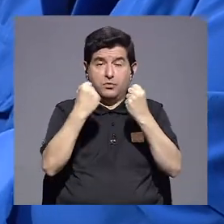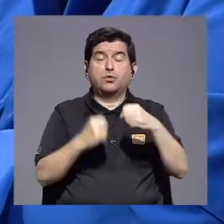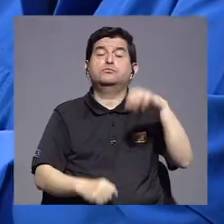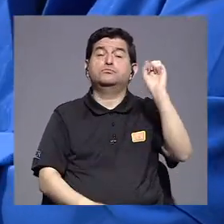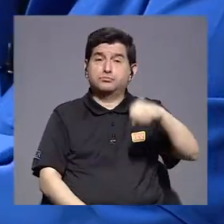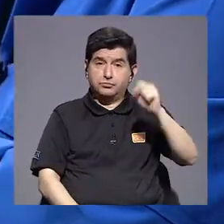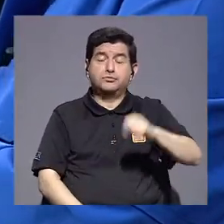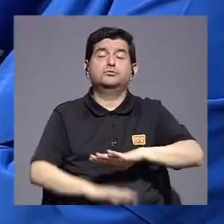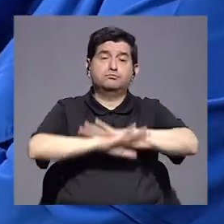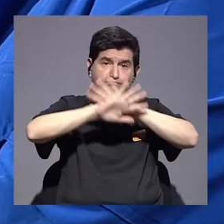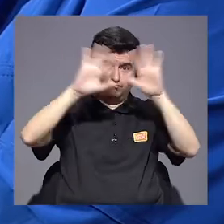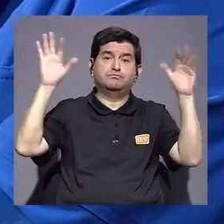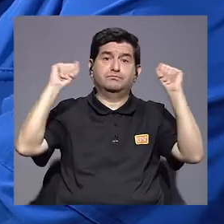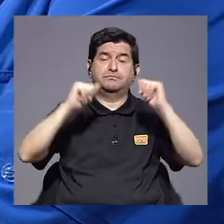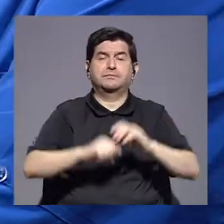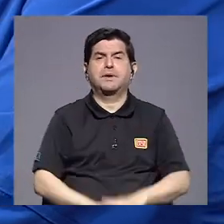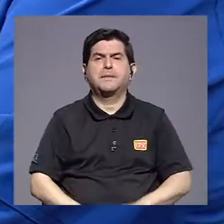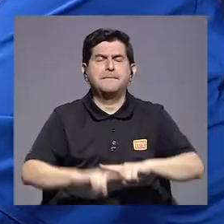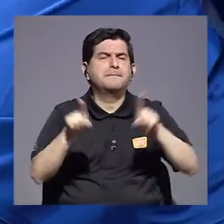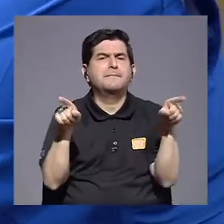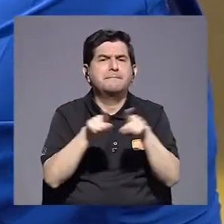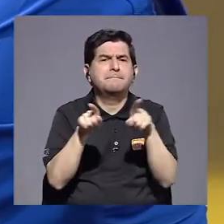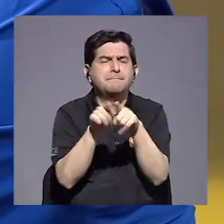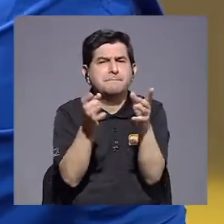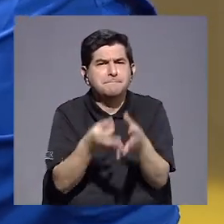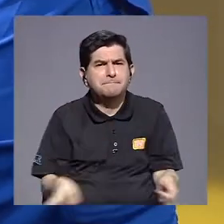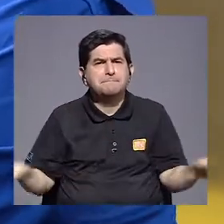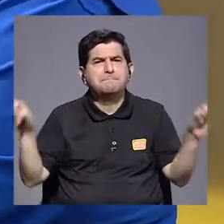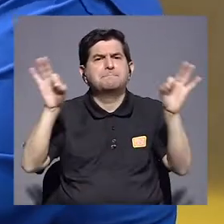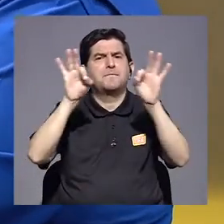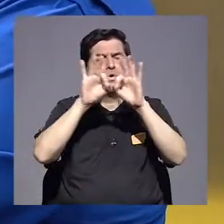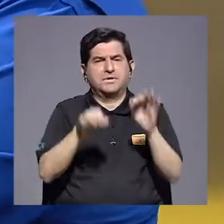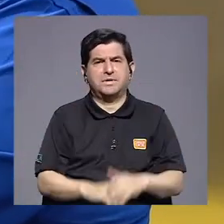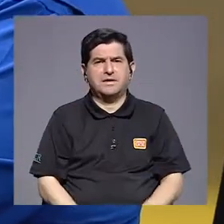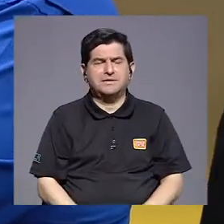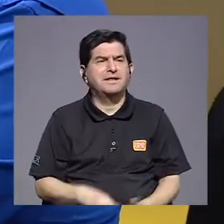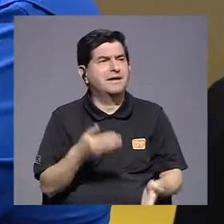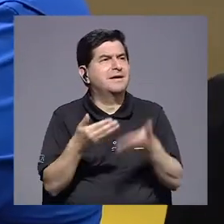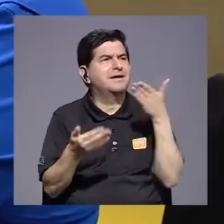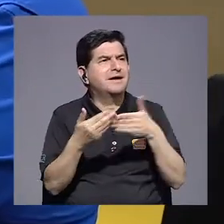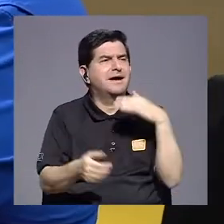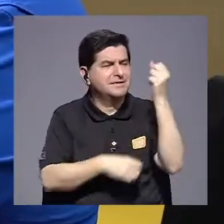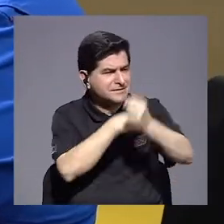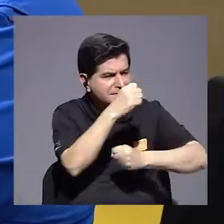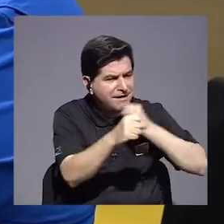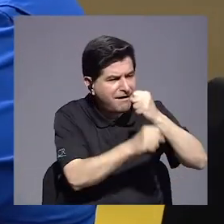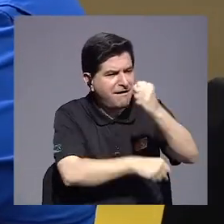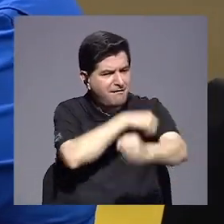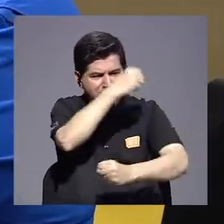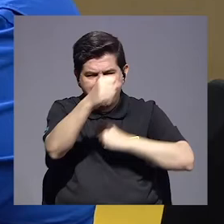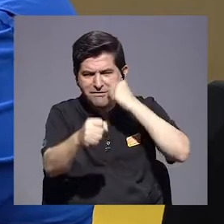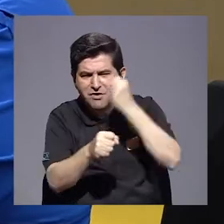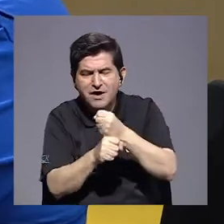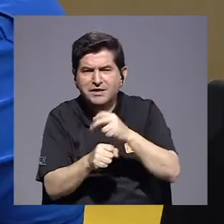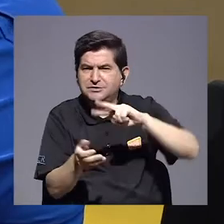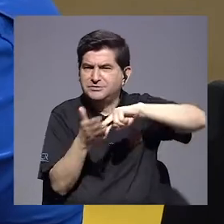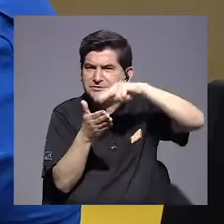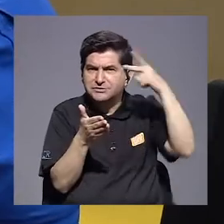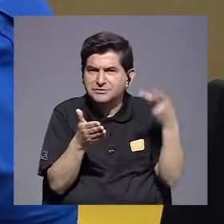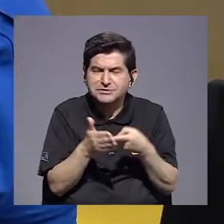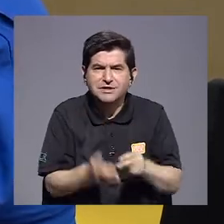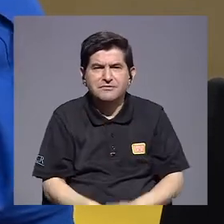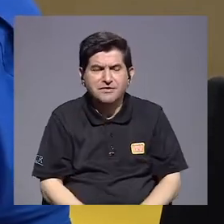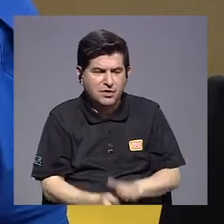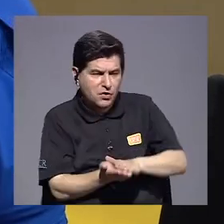el gráfico es muy claro, y entonces, pero además es muy importante ver que ha sido casi año tras año. Esto significa que hay